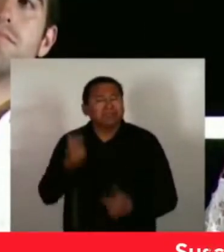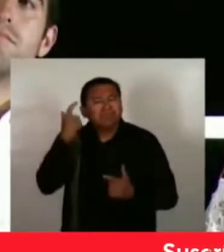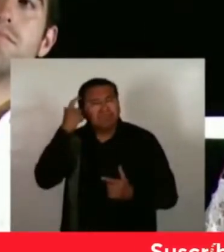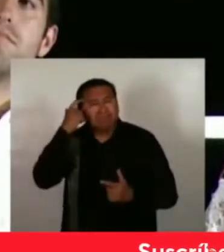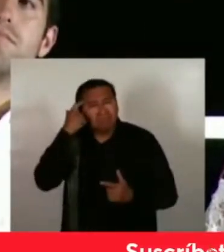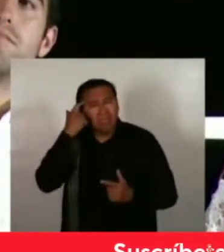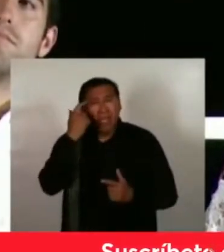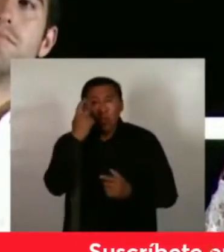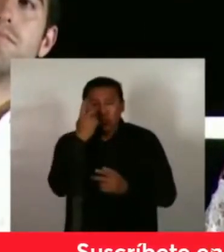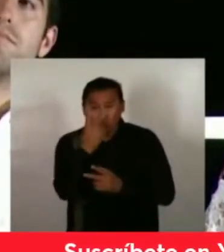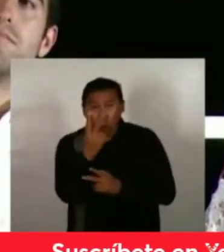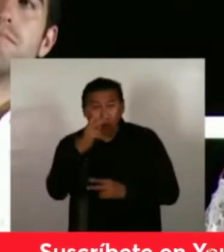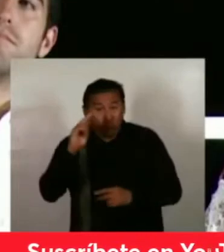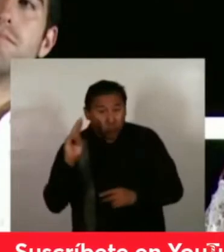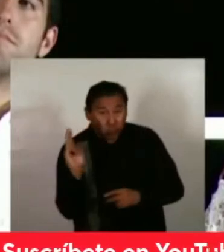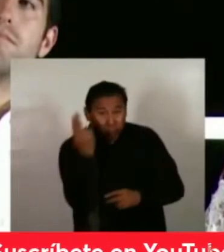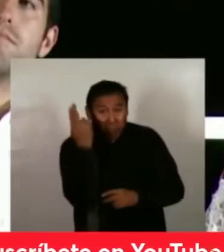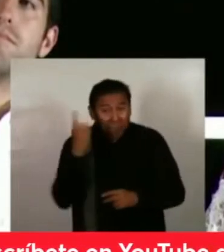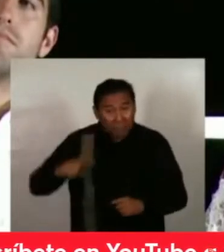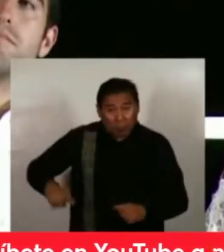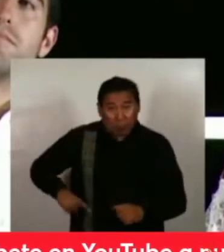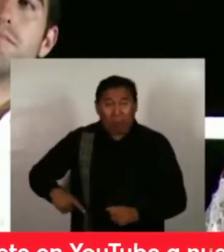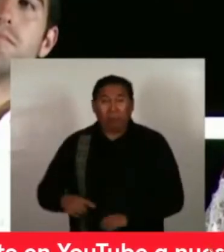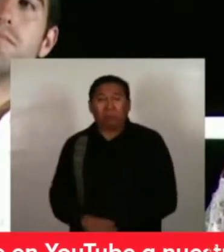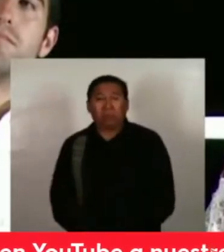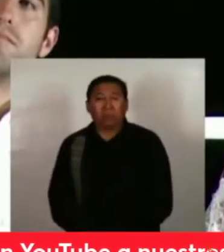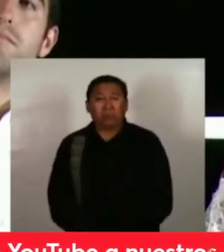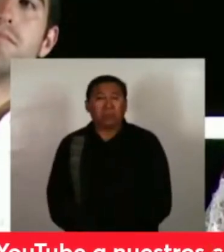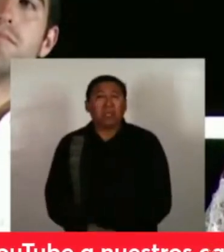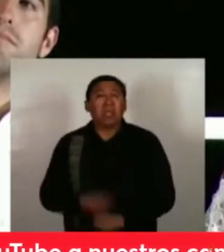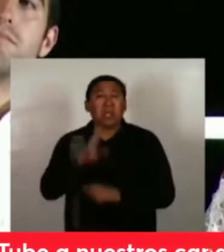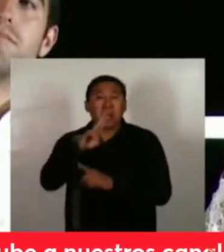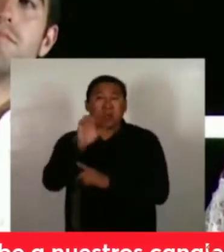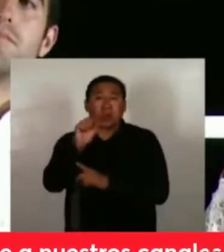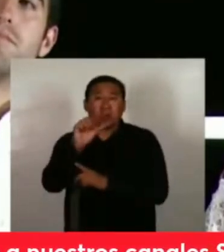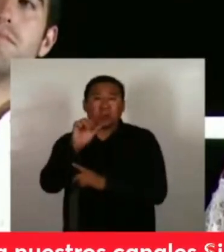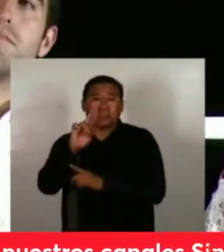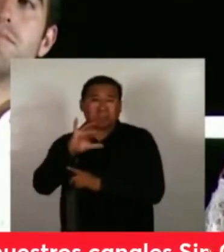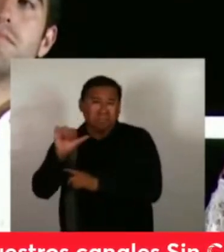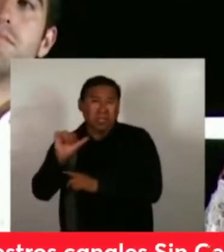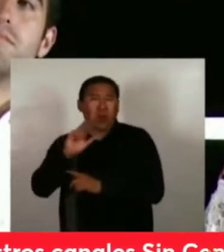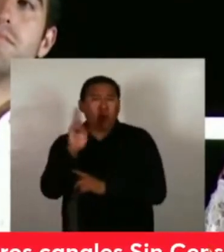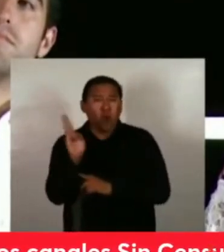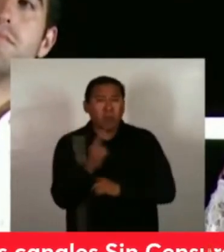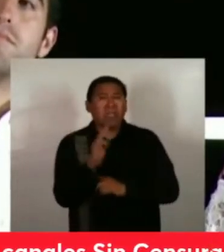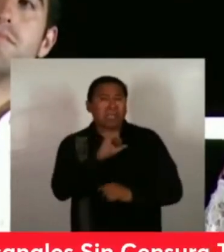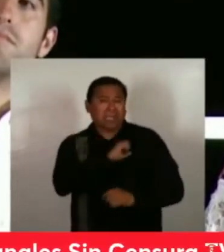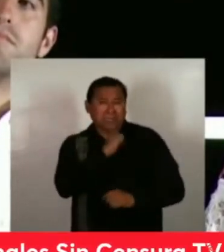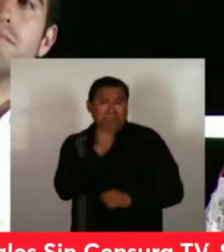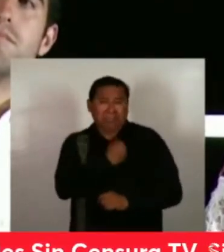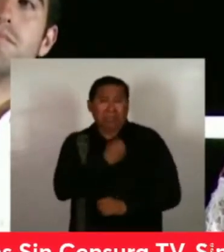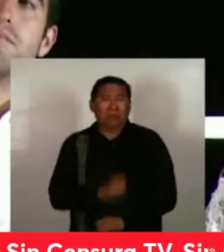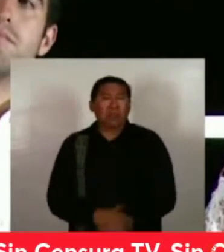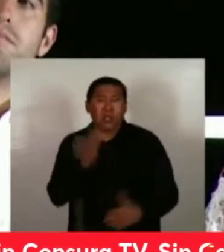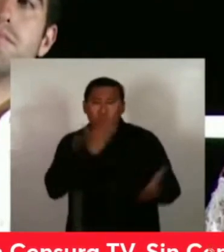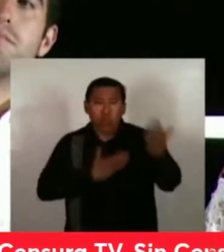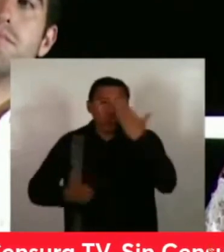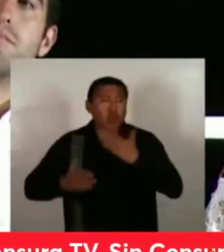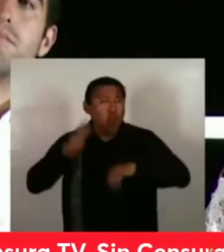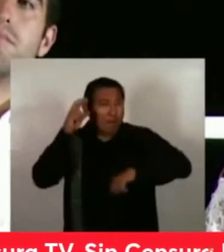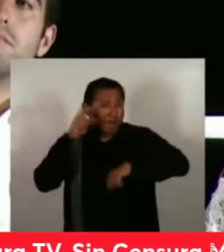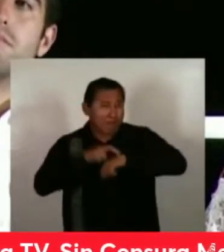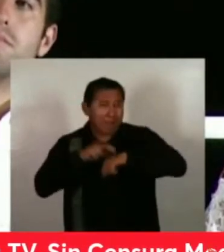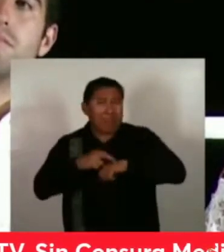hice 2 universidades públicas. La Rosario Castellanos y la Universidad de la Salud, donde se estudia medicina